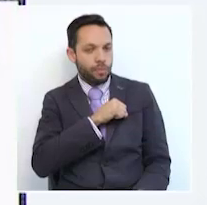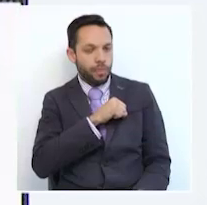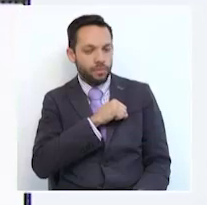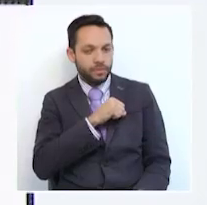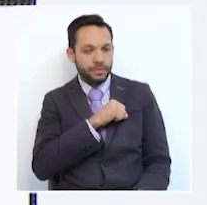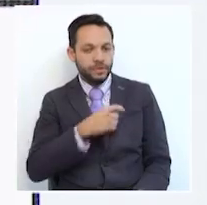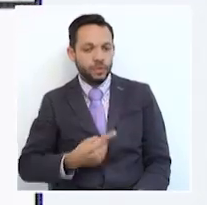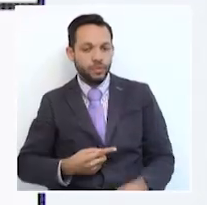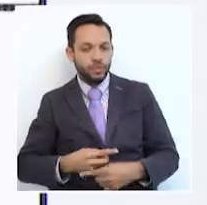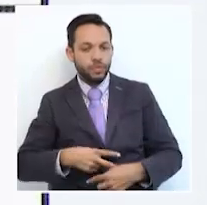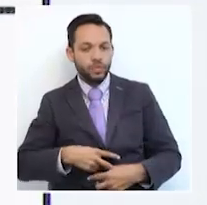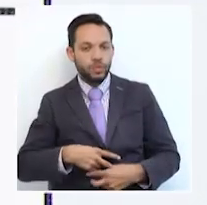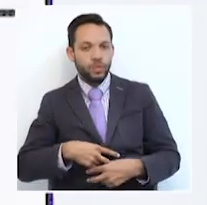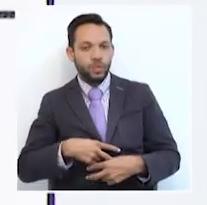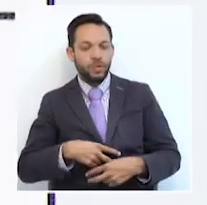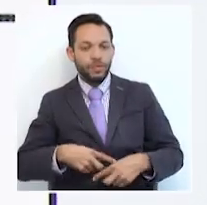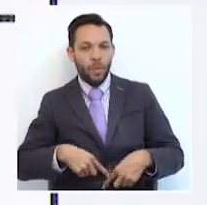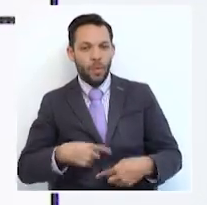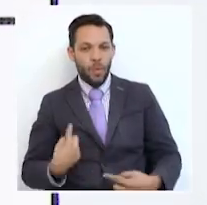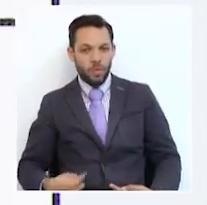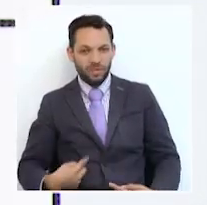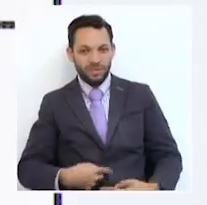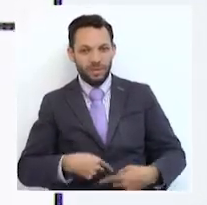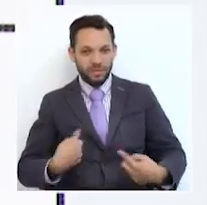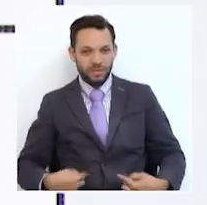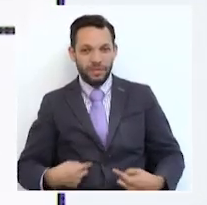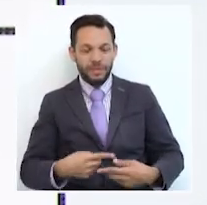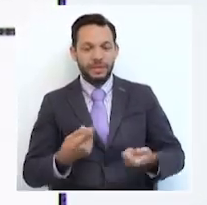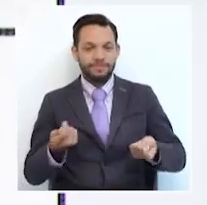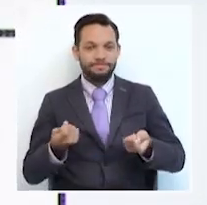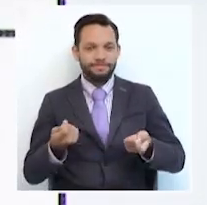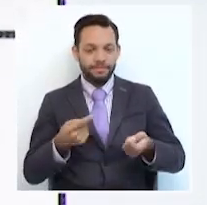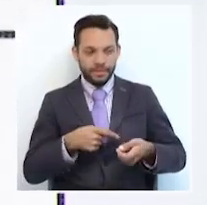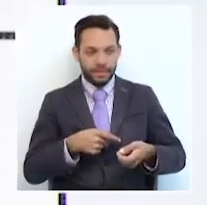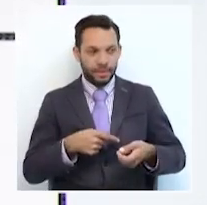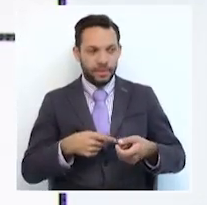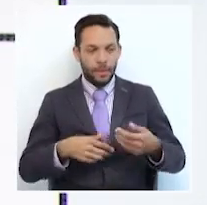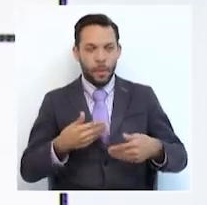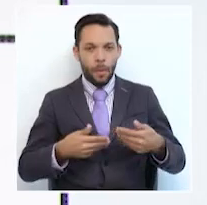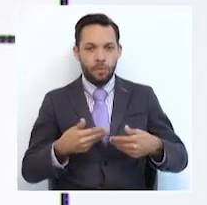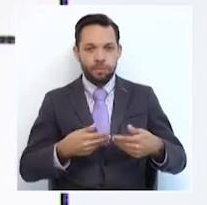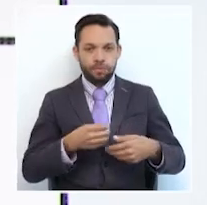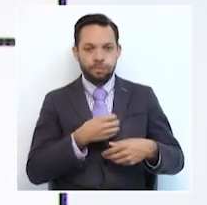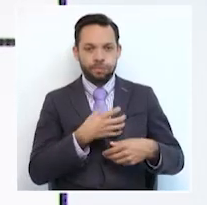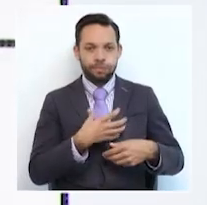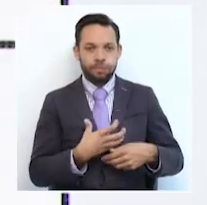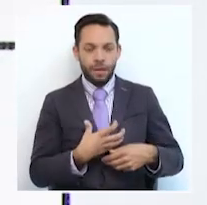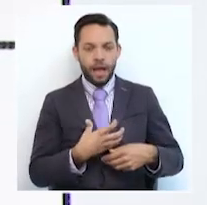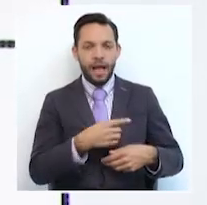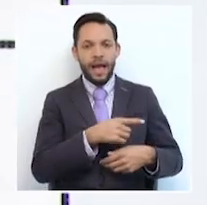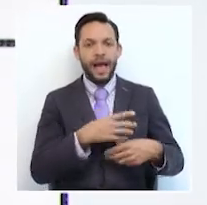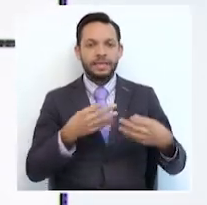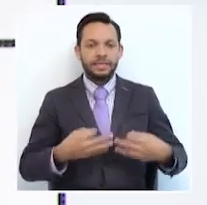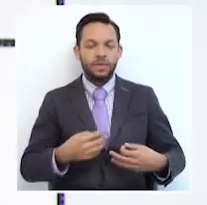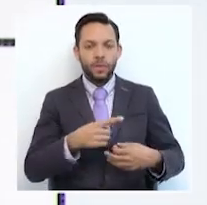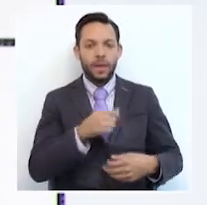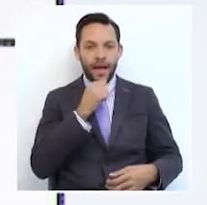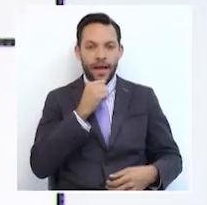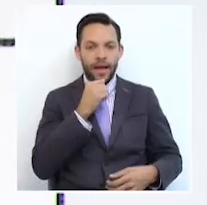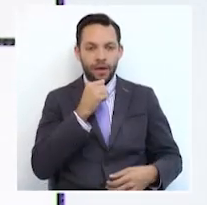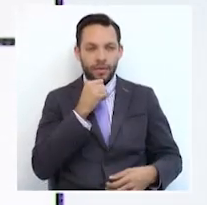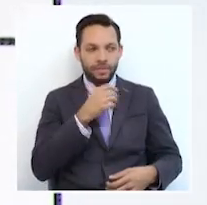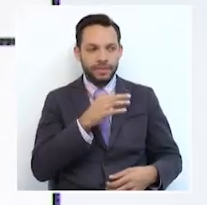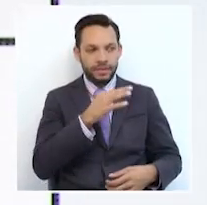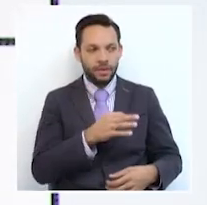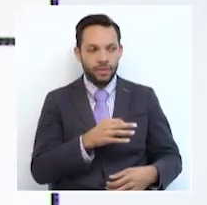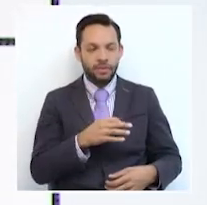costillas y entonces está aquí esto se va llenando agüita un derrame pleural entonces uno ve ahí el charquito